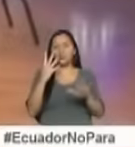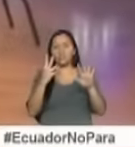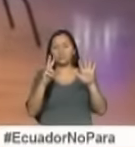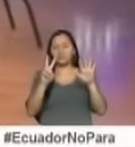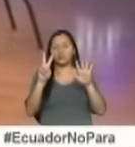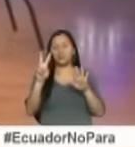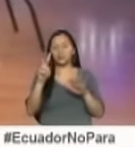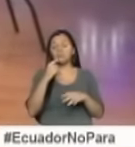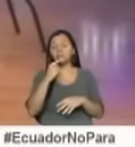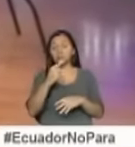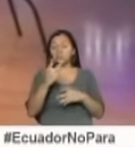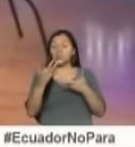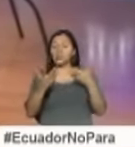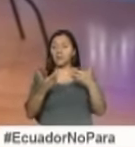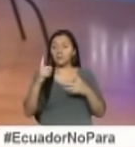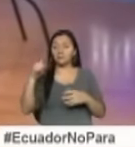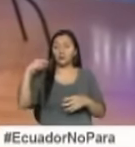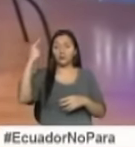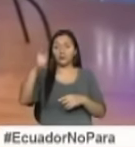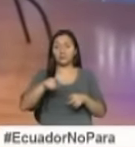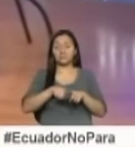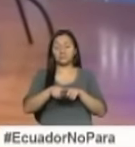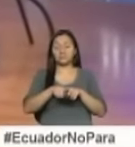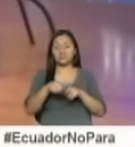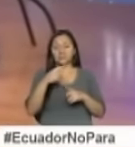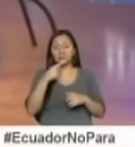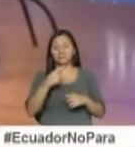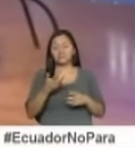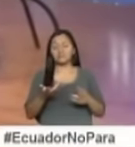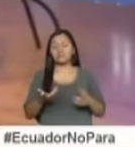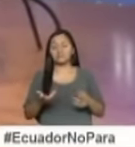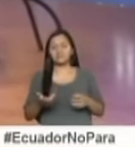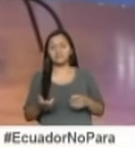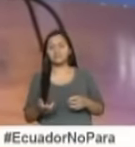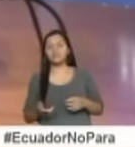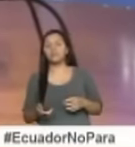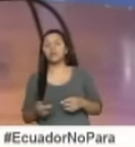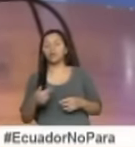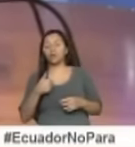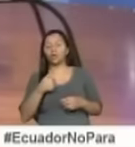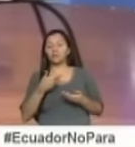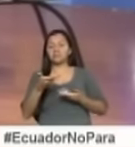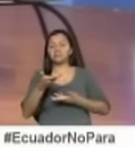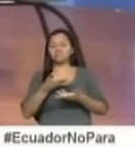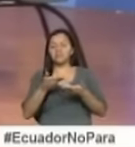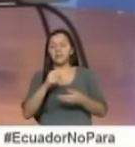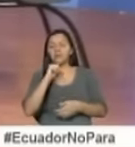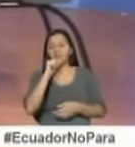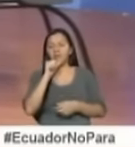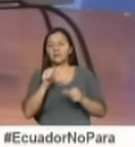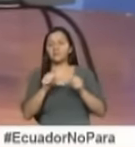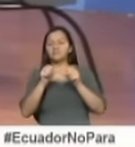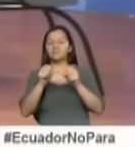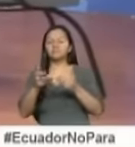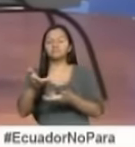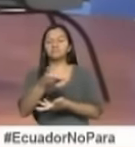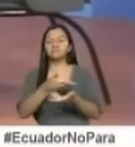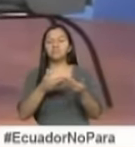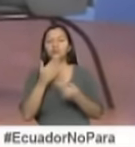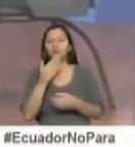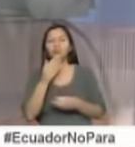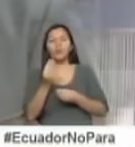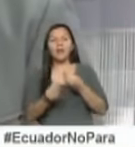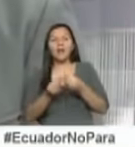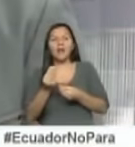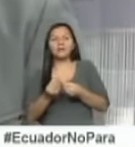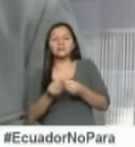no ha descartado que se va a retirar de los Juegos, definitivamente. Sí, tuvimos una conversación con Alexandra, todavía estamos ahí tratando de ver qué es lo que